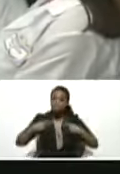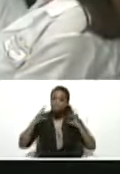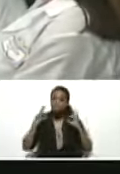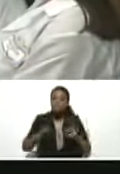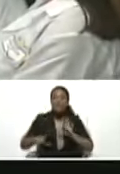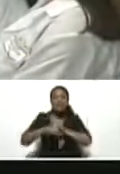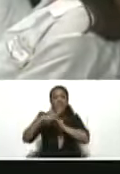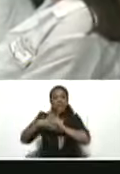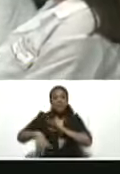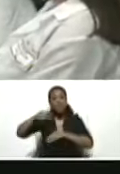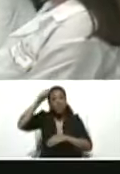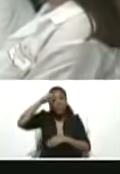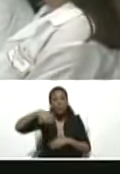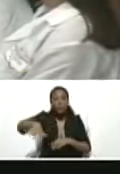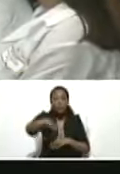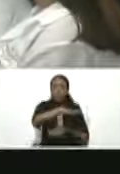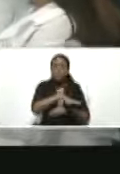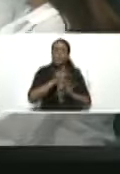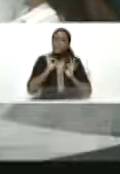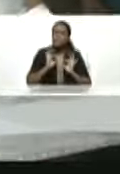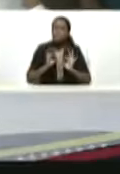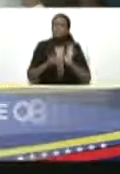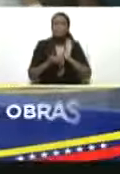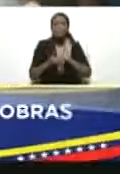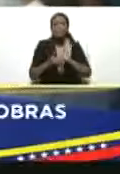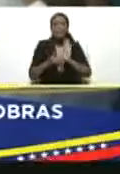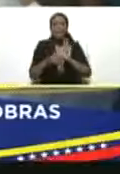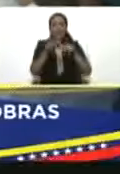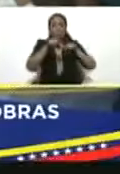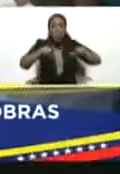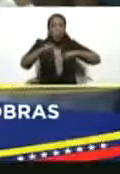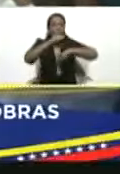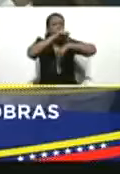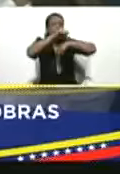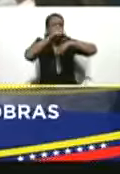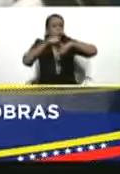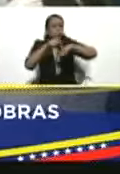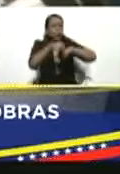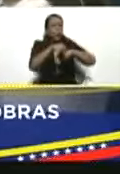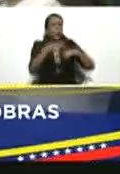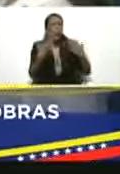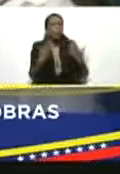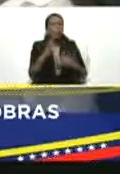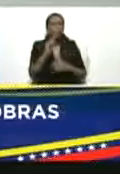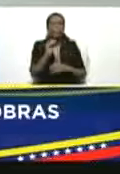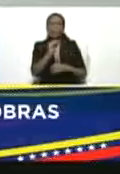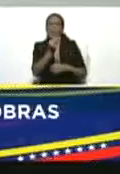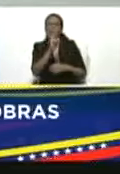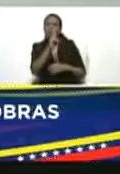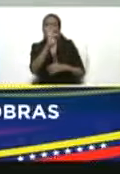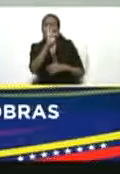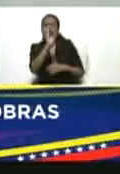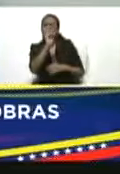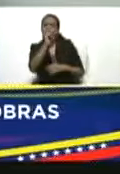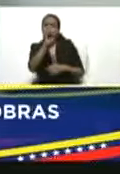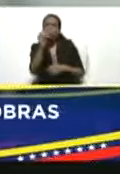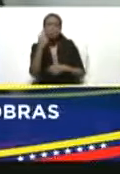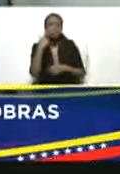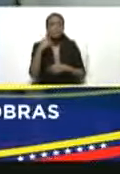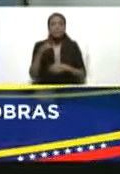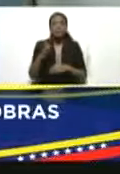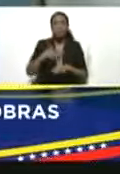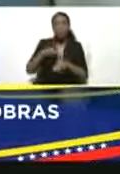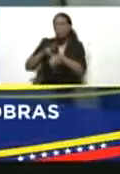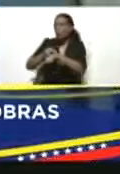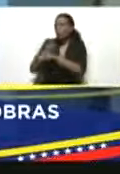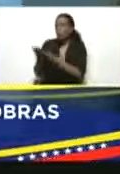de los derechos del pueblo y este es el quirófano qué me pueden decir de este quirófano doctora Yadira Pereira